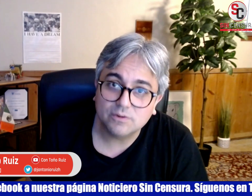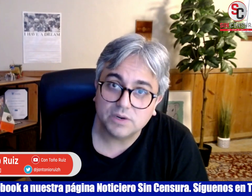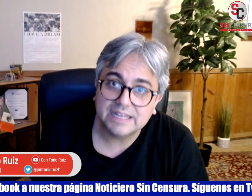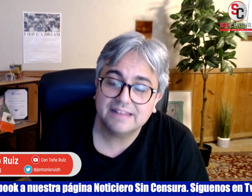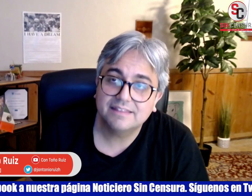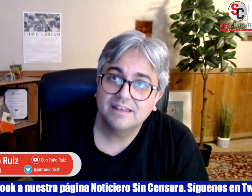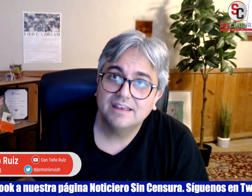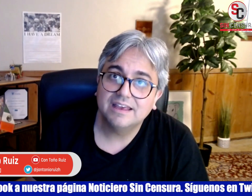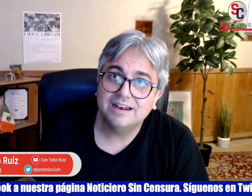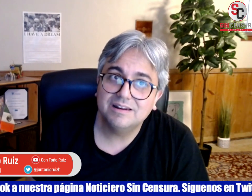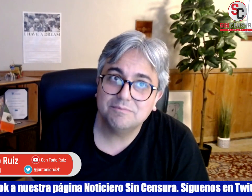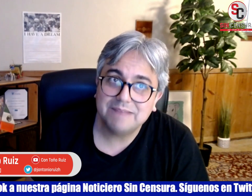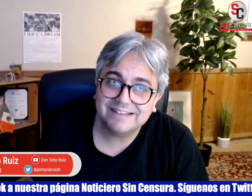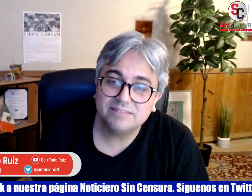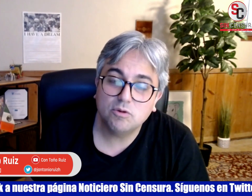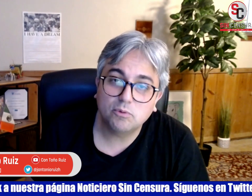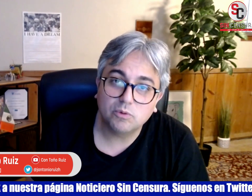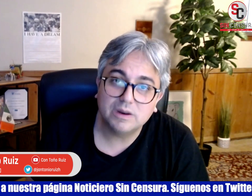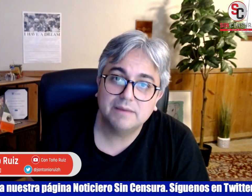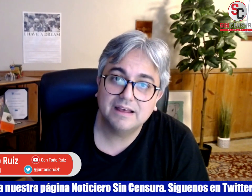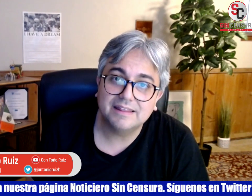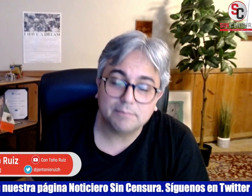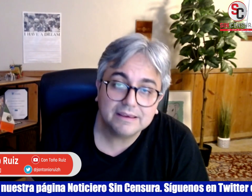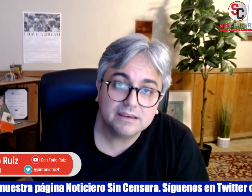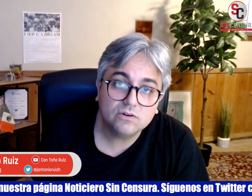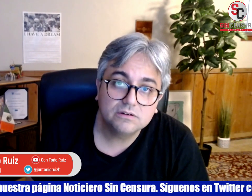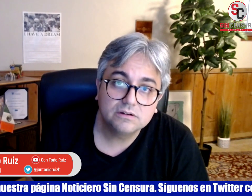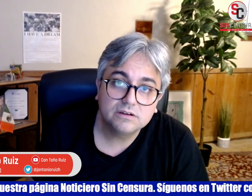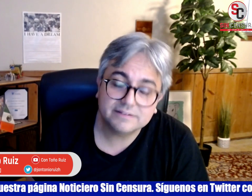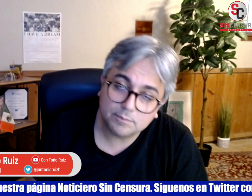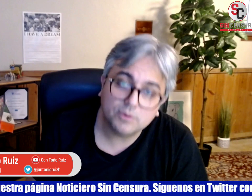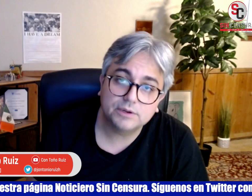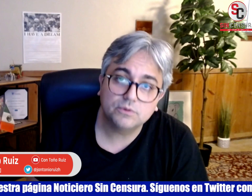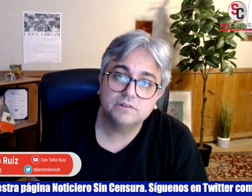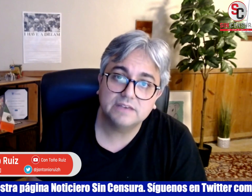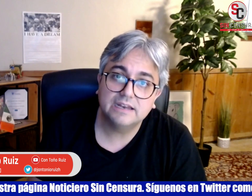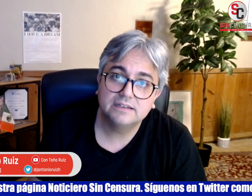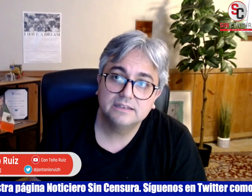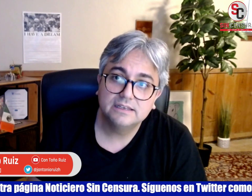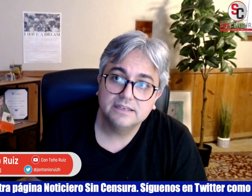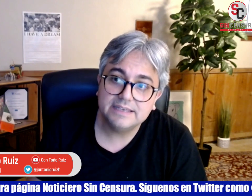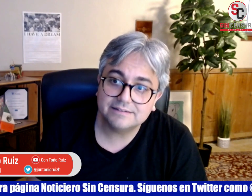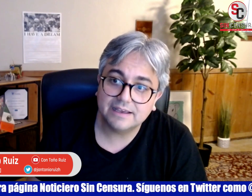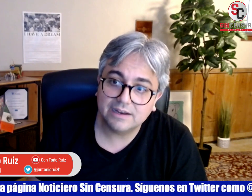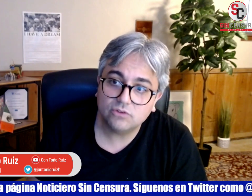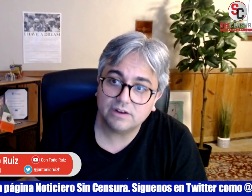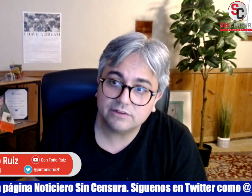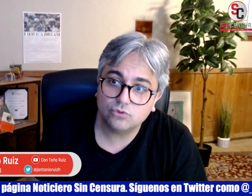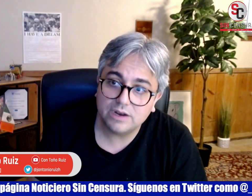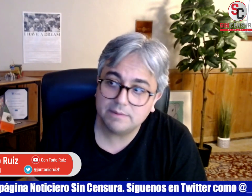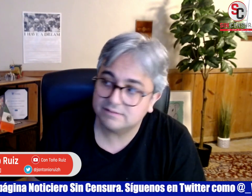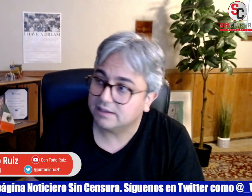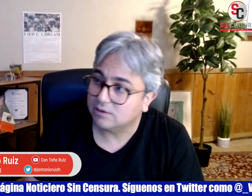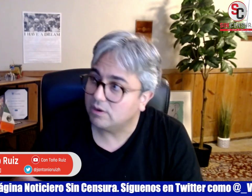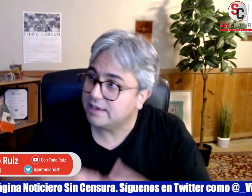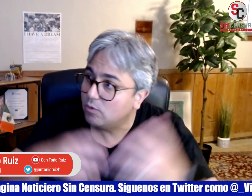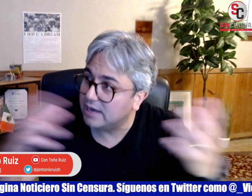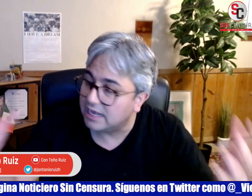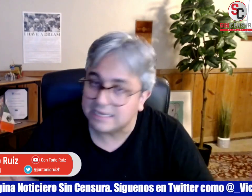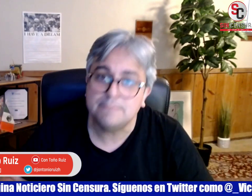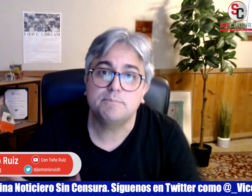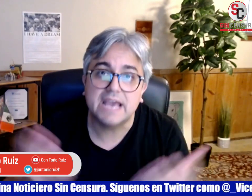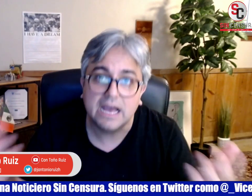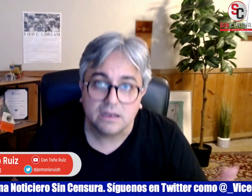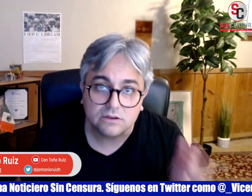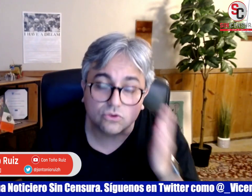que la inseguridad, el máximo problema de México es el Poder Judicial. Y hasta que no se resuelva, hasta que no haya